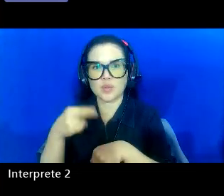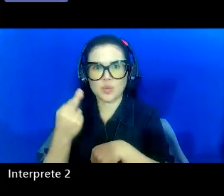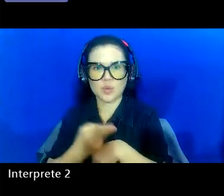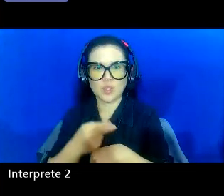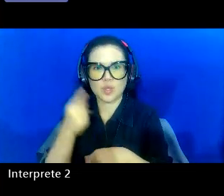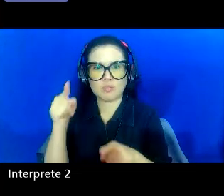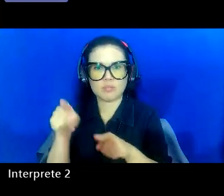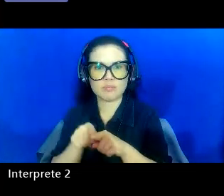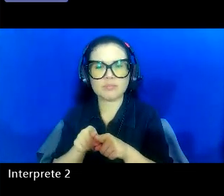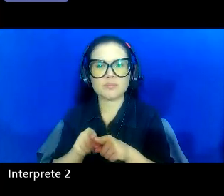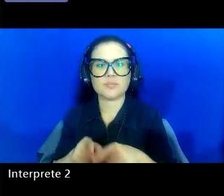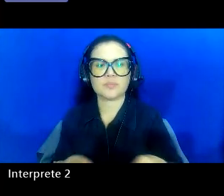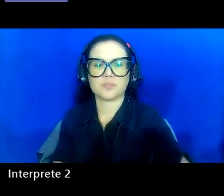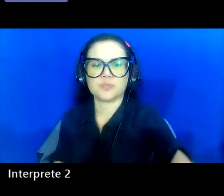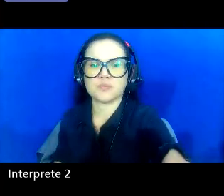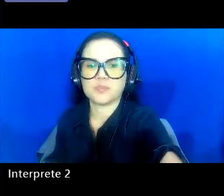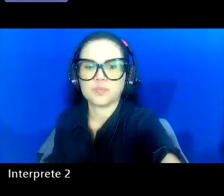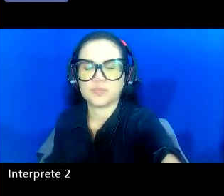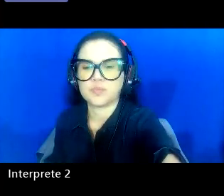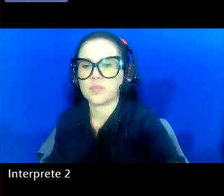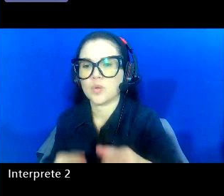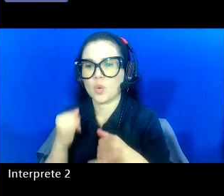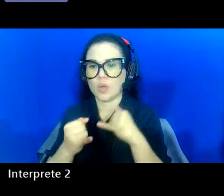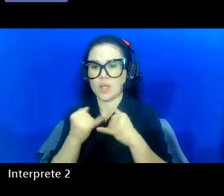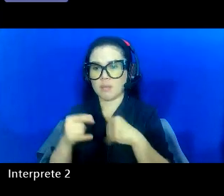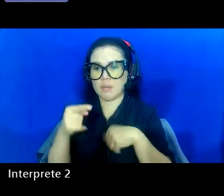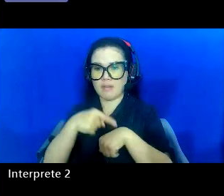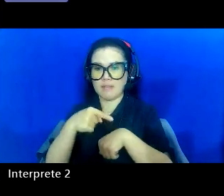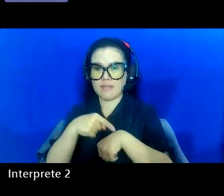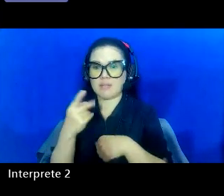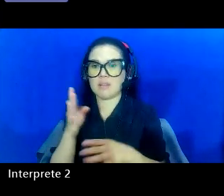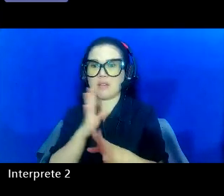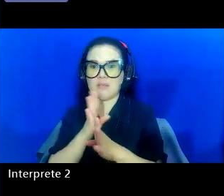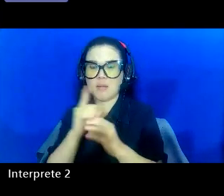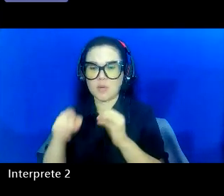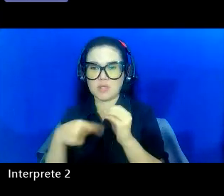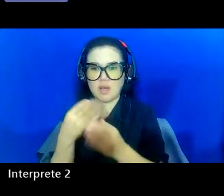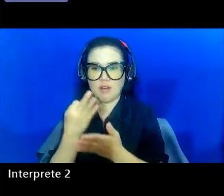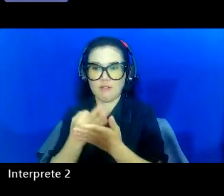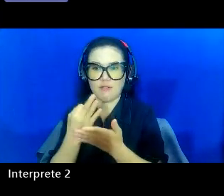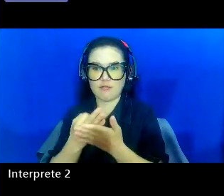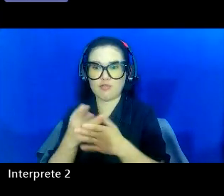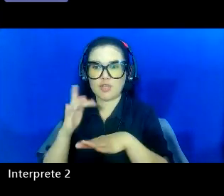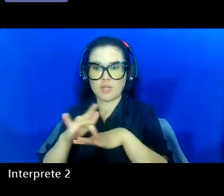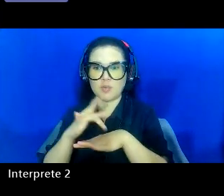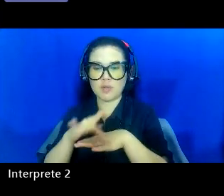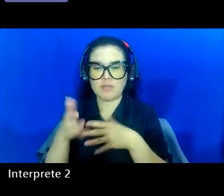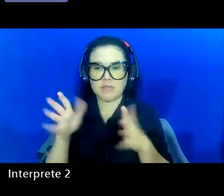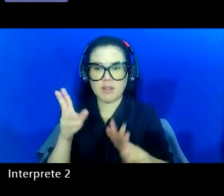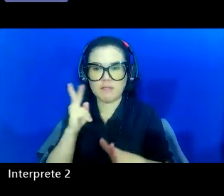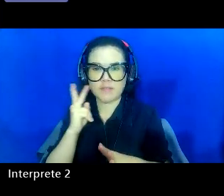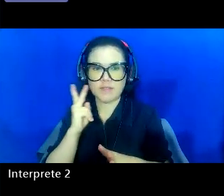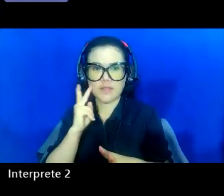Agreements, hasta la última vez que hablamos de los fondos que teníamos disponibles, habíamos visto que ya tanto los distribuidores y Janssen